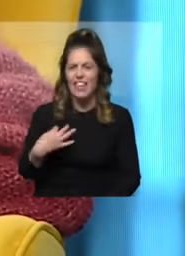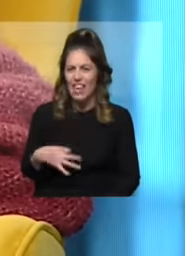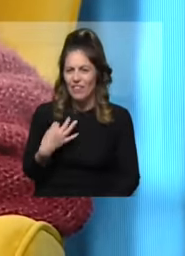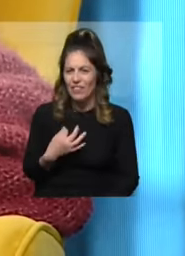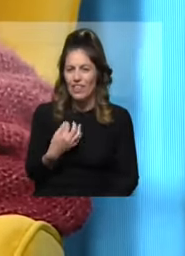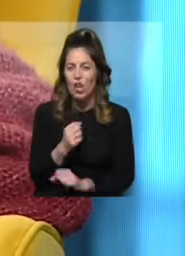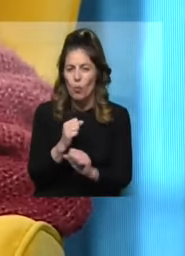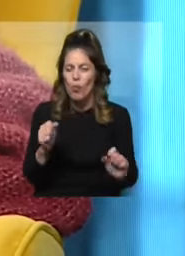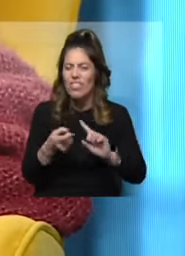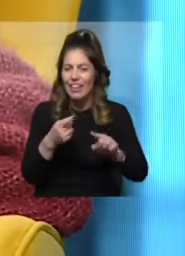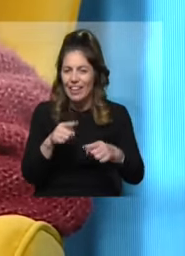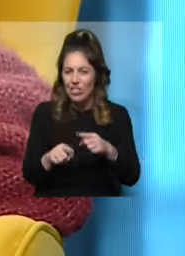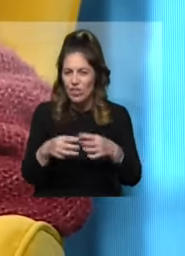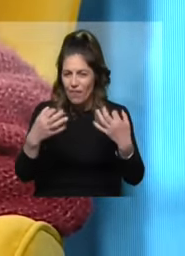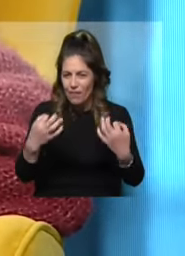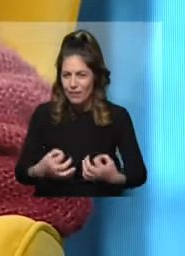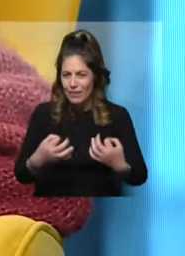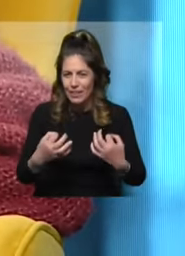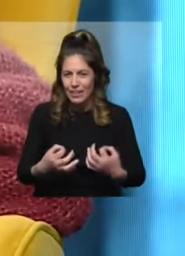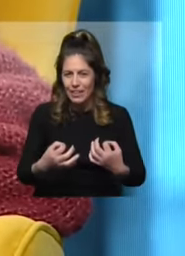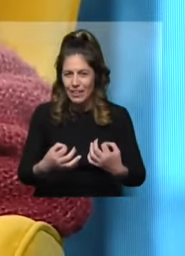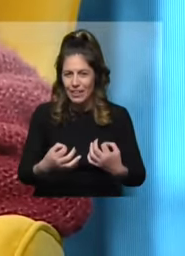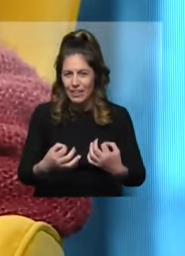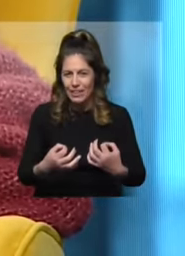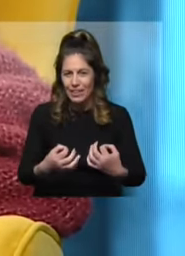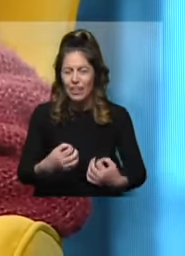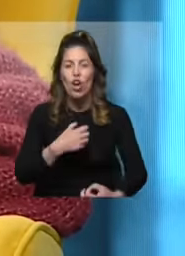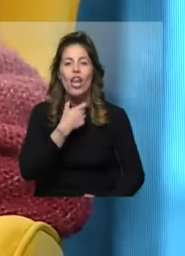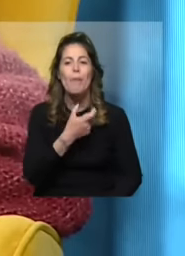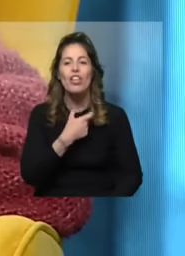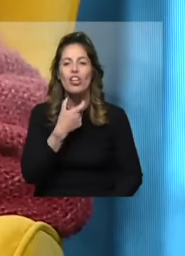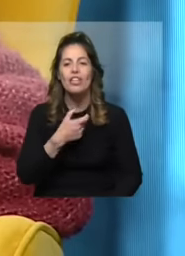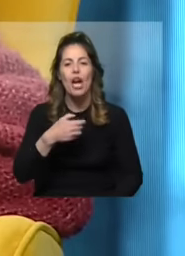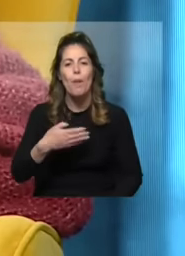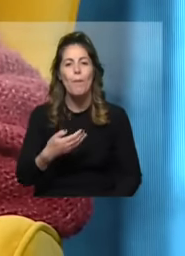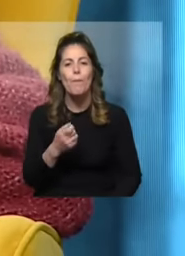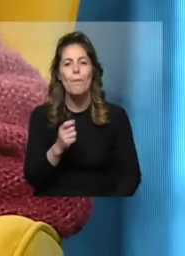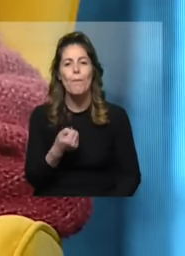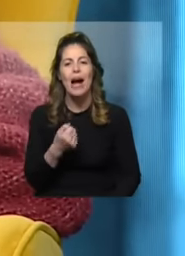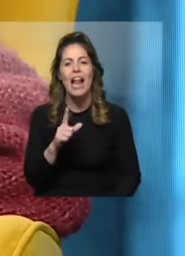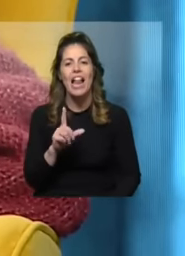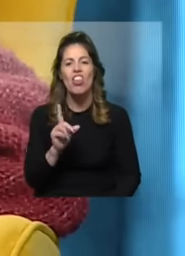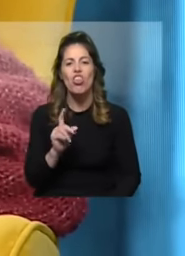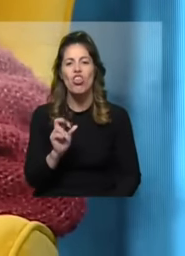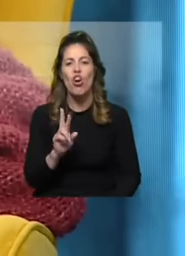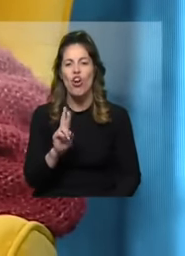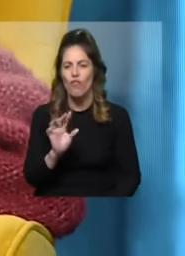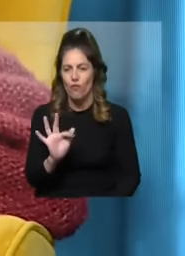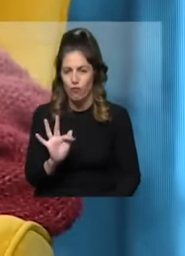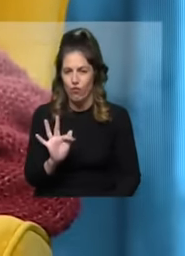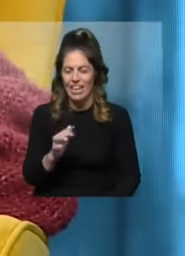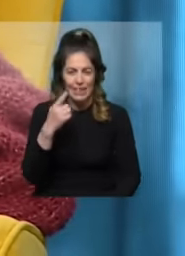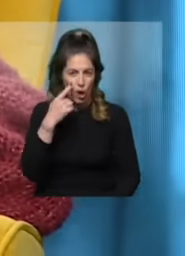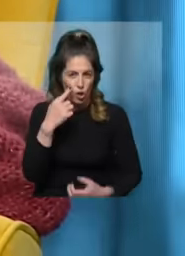gente lo puede relacionar muy bien con la pedagogía Waldorf, que es una pedagogía que se está conociendo muchísimo en